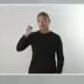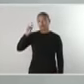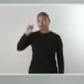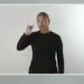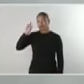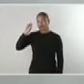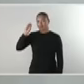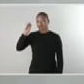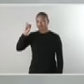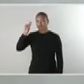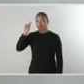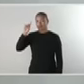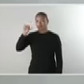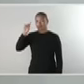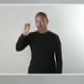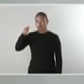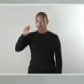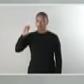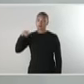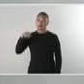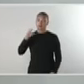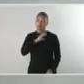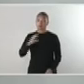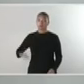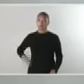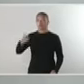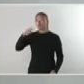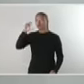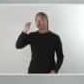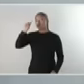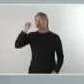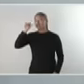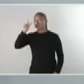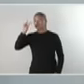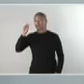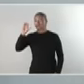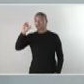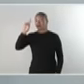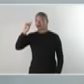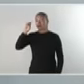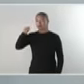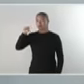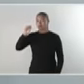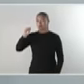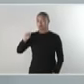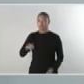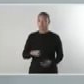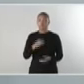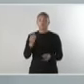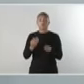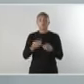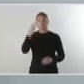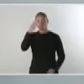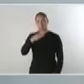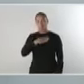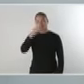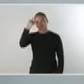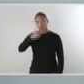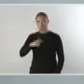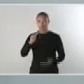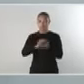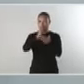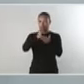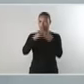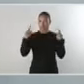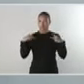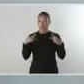Gustavo Adolfo Cárdenas Gutiérrez candidato dos minutos y medio buenas noches tamaulipecos Estamos a pocos días de